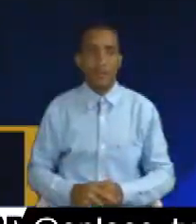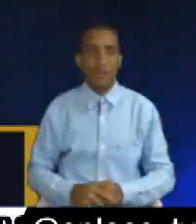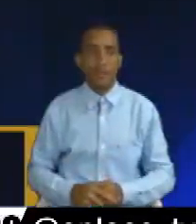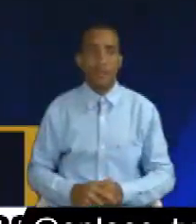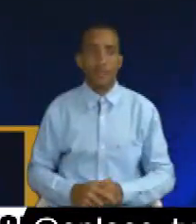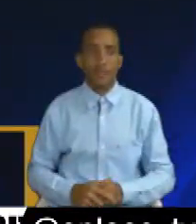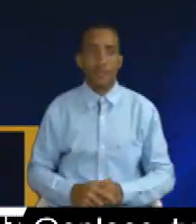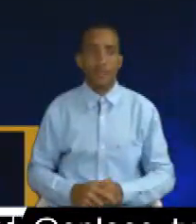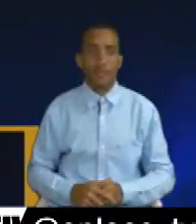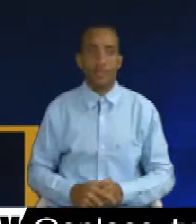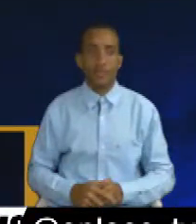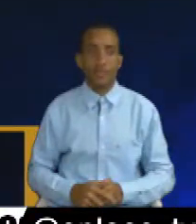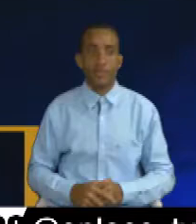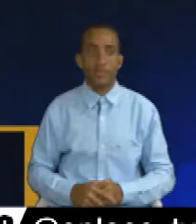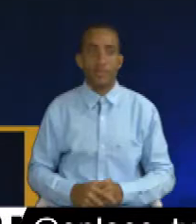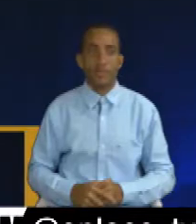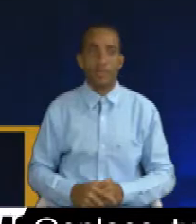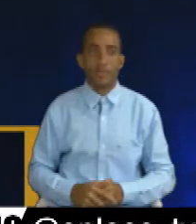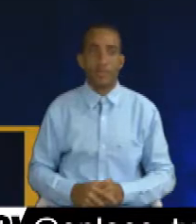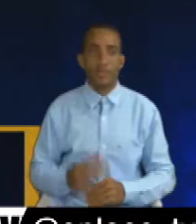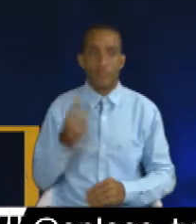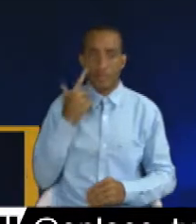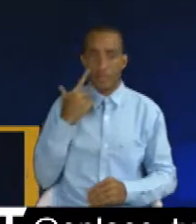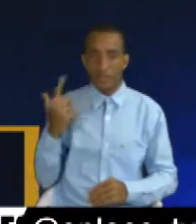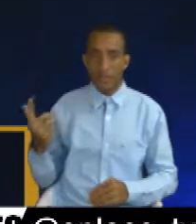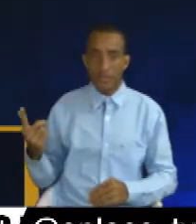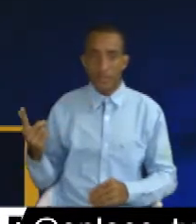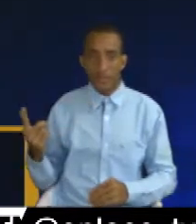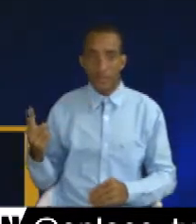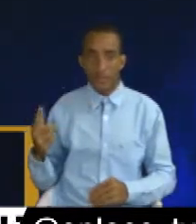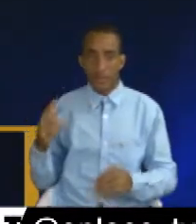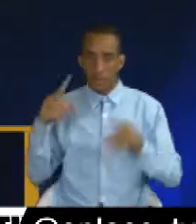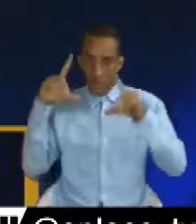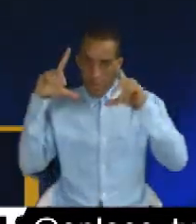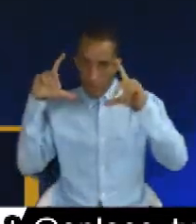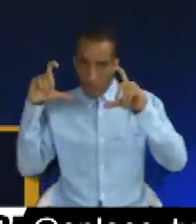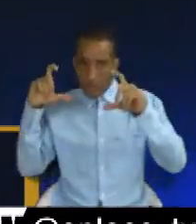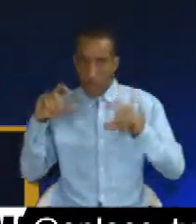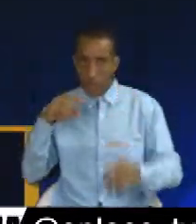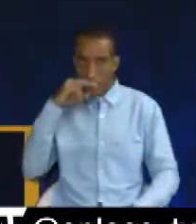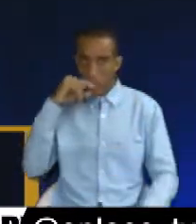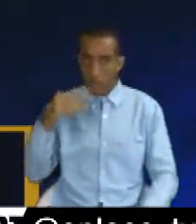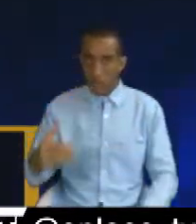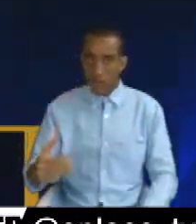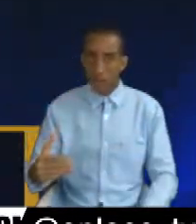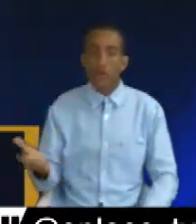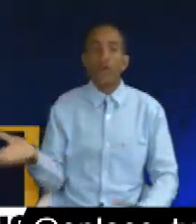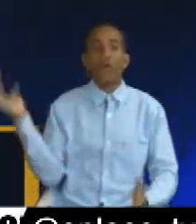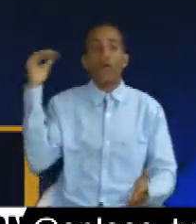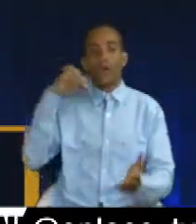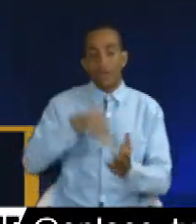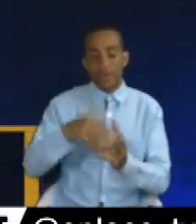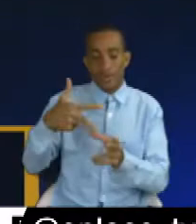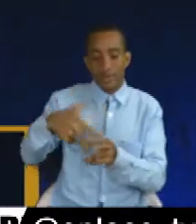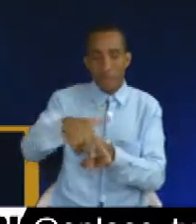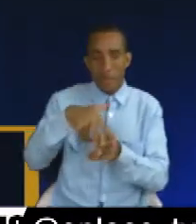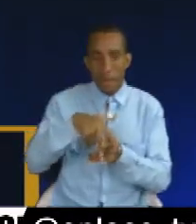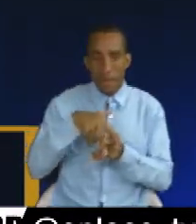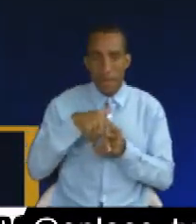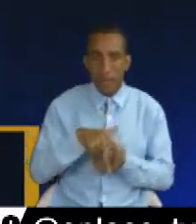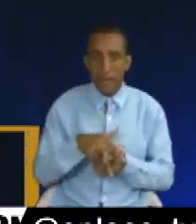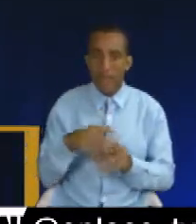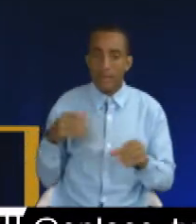Y terminamos nuestro reportero ciudadano mostrándoles esta fotografía en donde los niños nuevamente son víctimas de las imprudencias que cometen